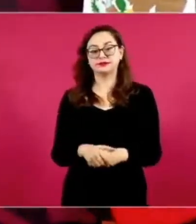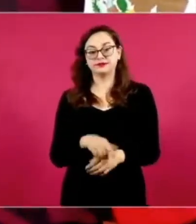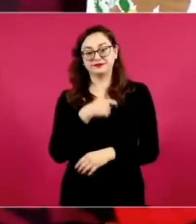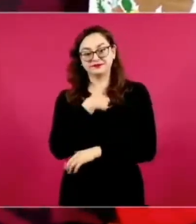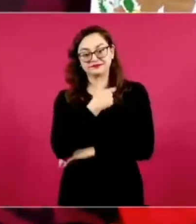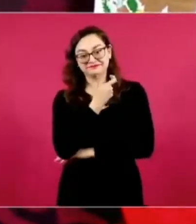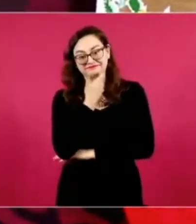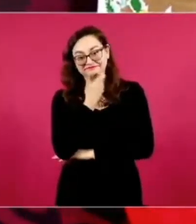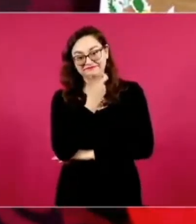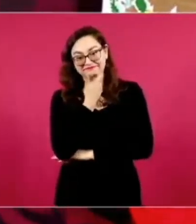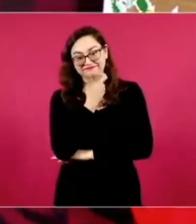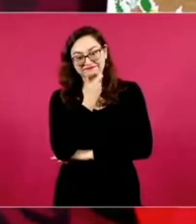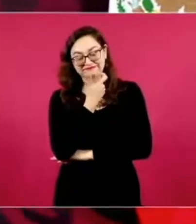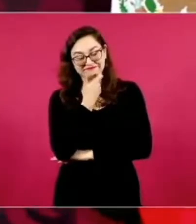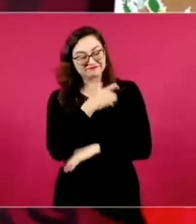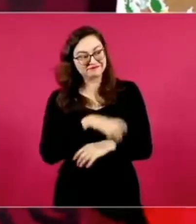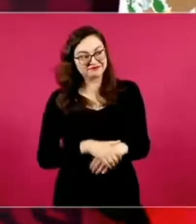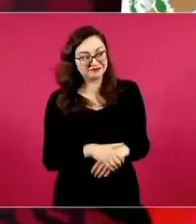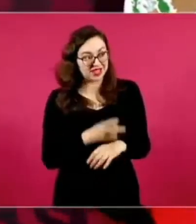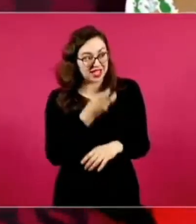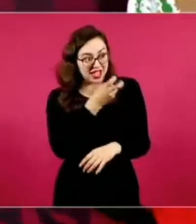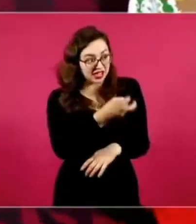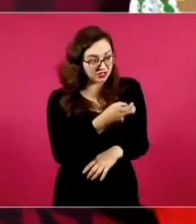porque se quedó en el almanaque. O sea,